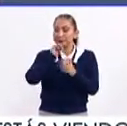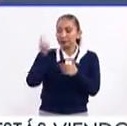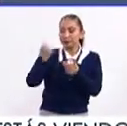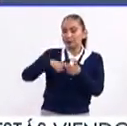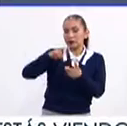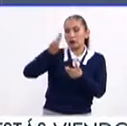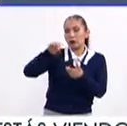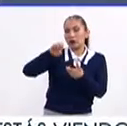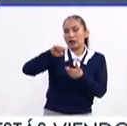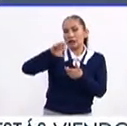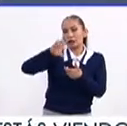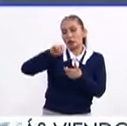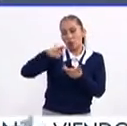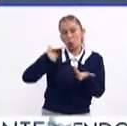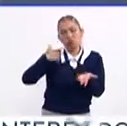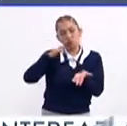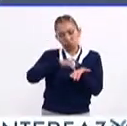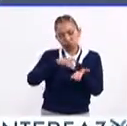la UNESCO y que dio